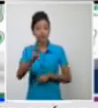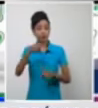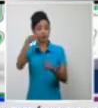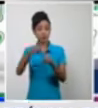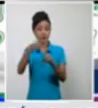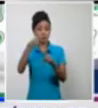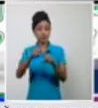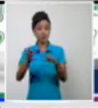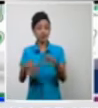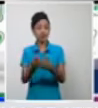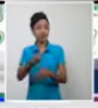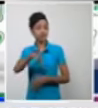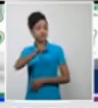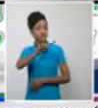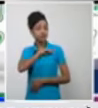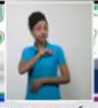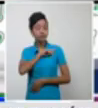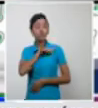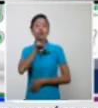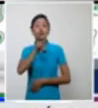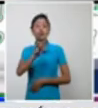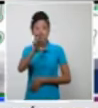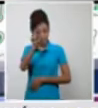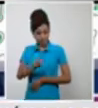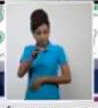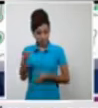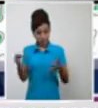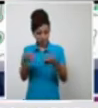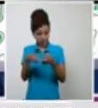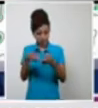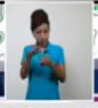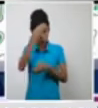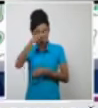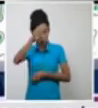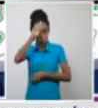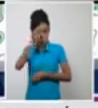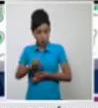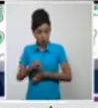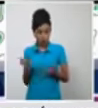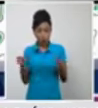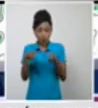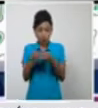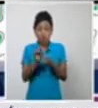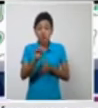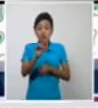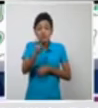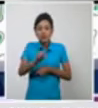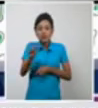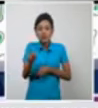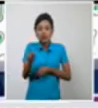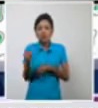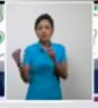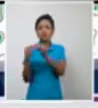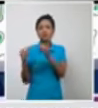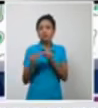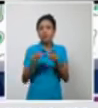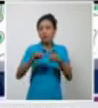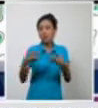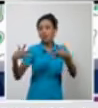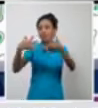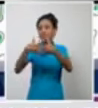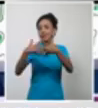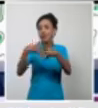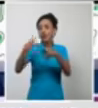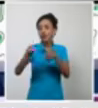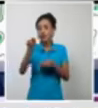jornada de ayer. Los 12 fueron cubanos, de ellos 9 fueron contactos de casos confirmados y 3 no